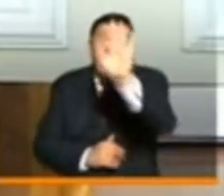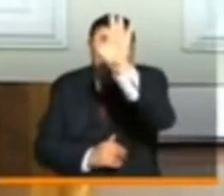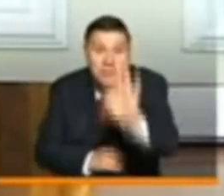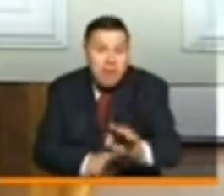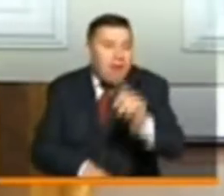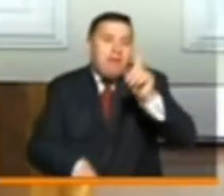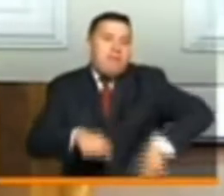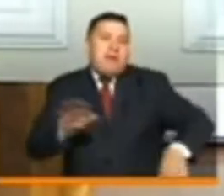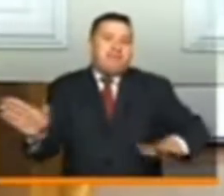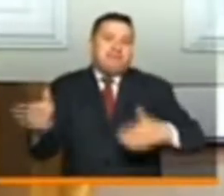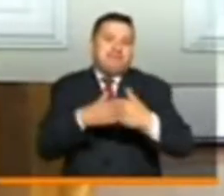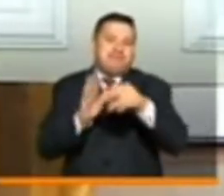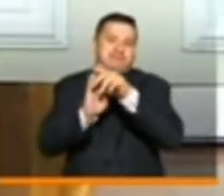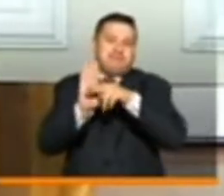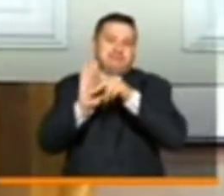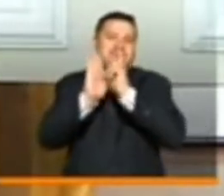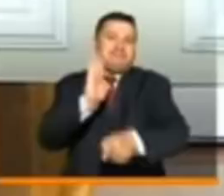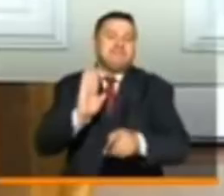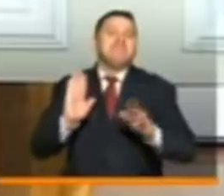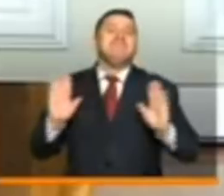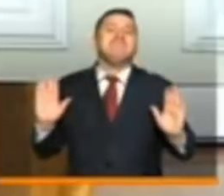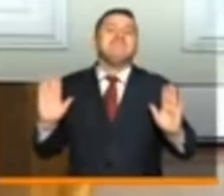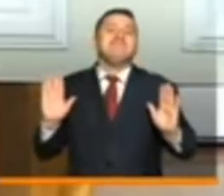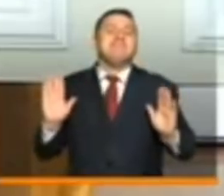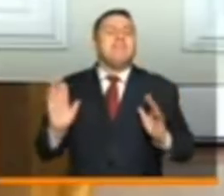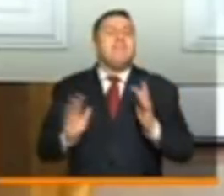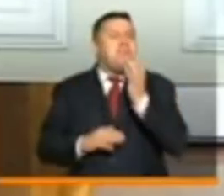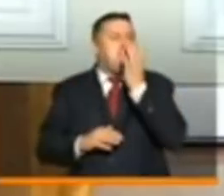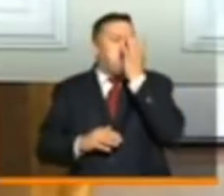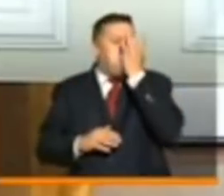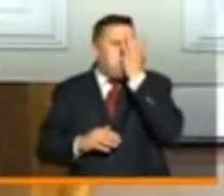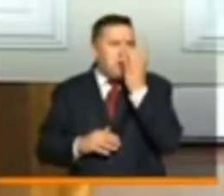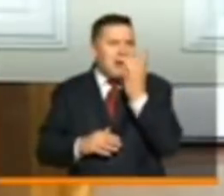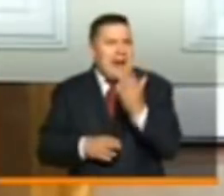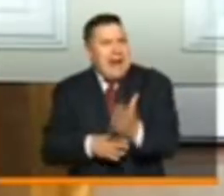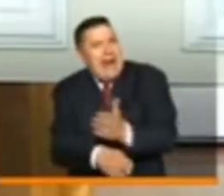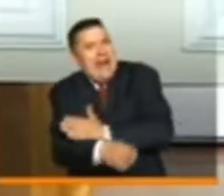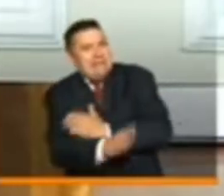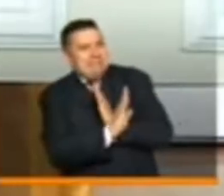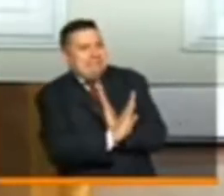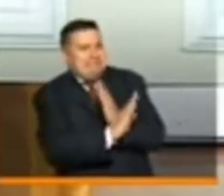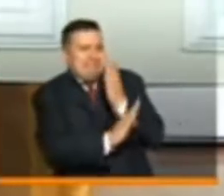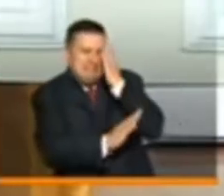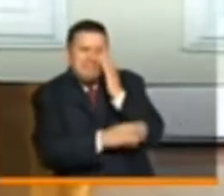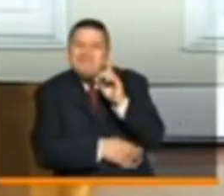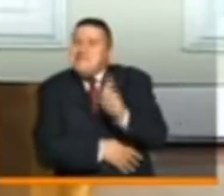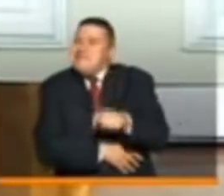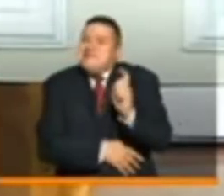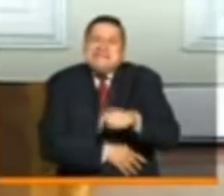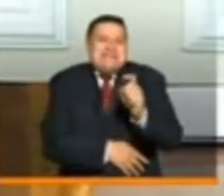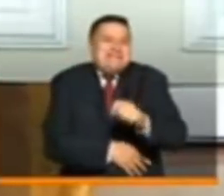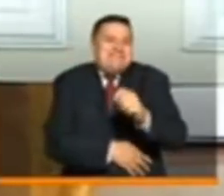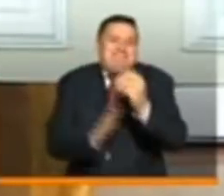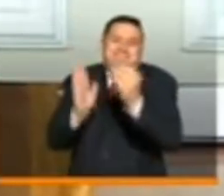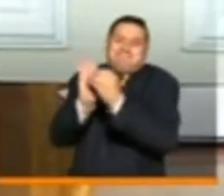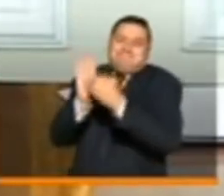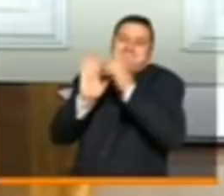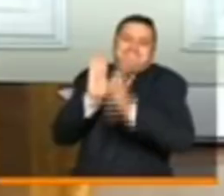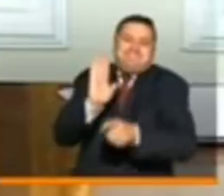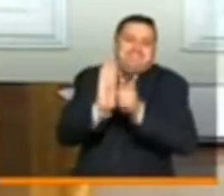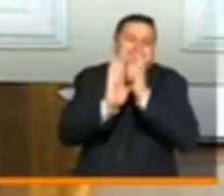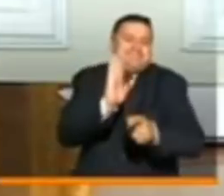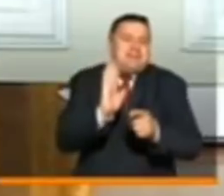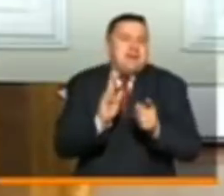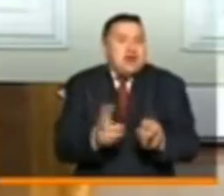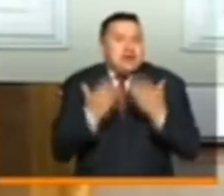50% estas son medidas de carácter preventivo son necesarias y que